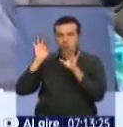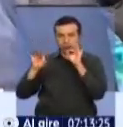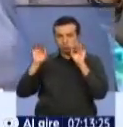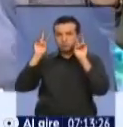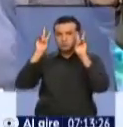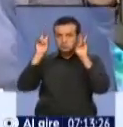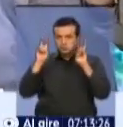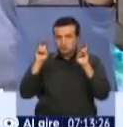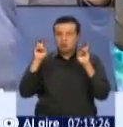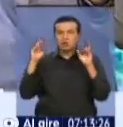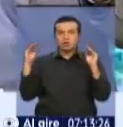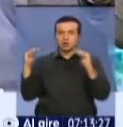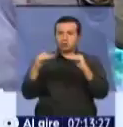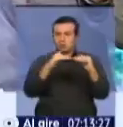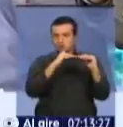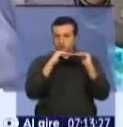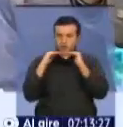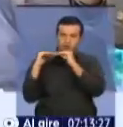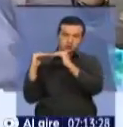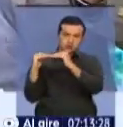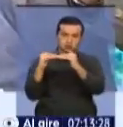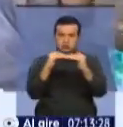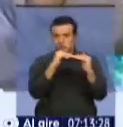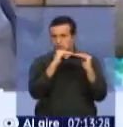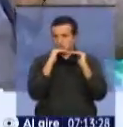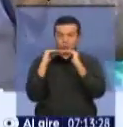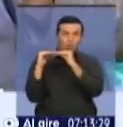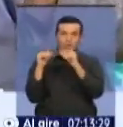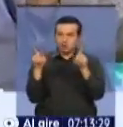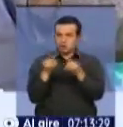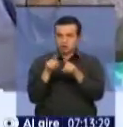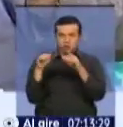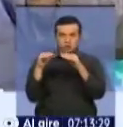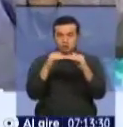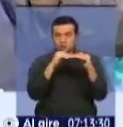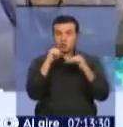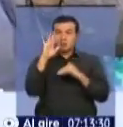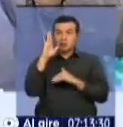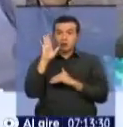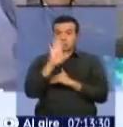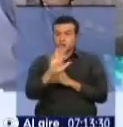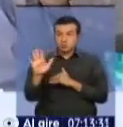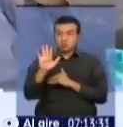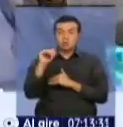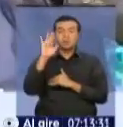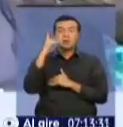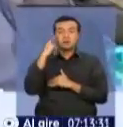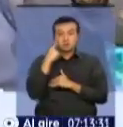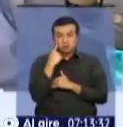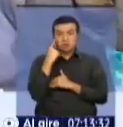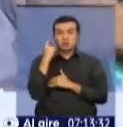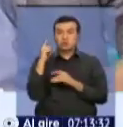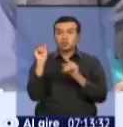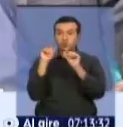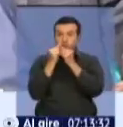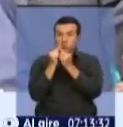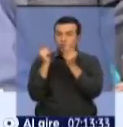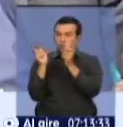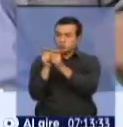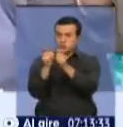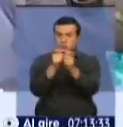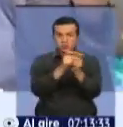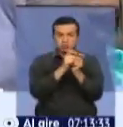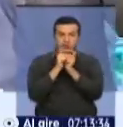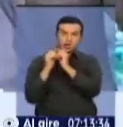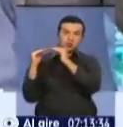sistema de proporcionalidad rígido para la mayor cantidad de distribución en función de minorías y